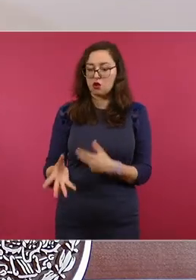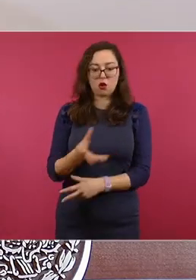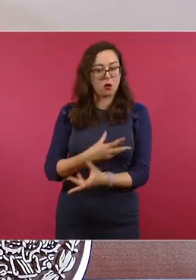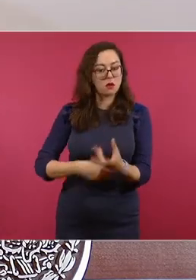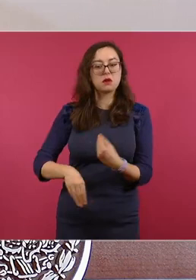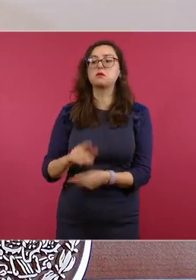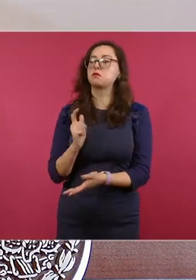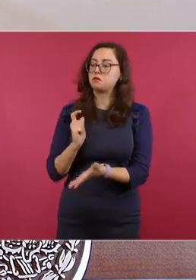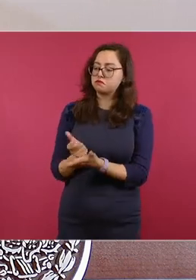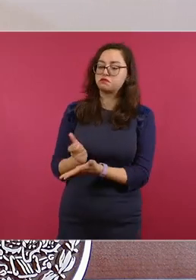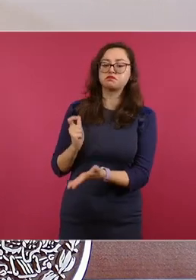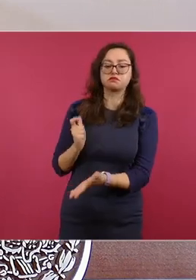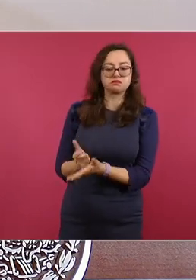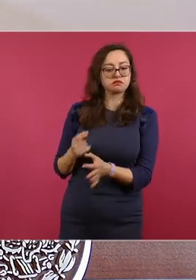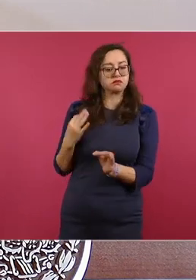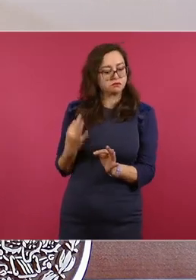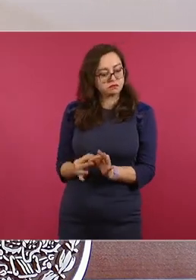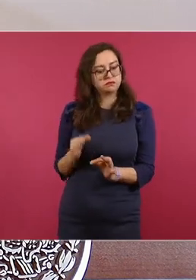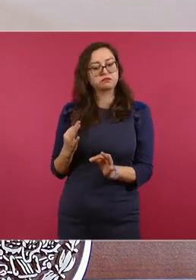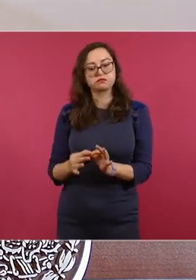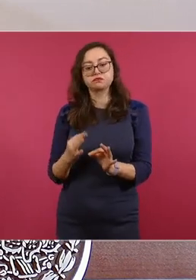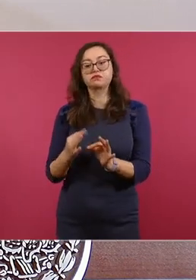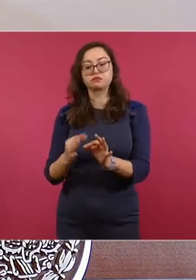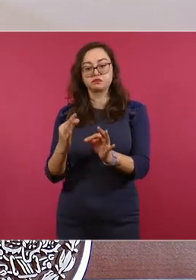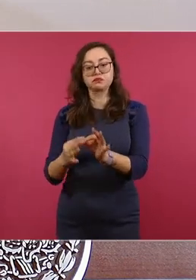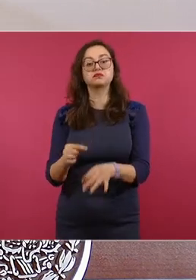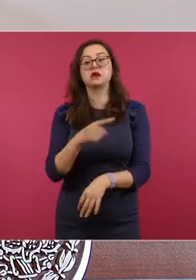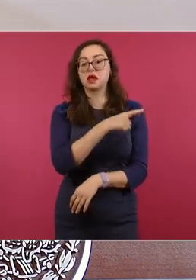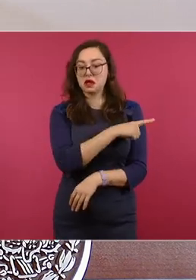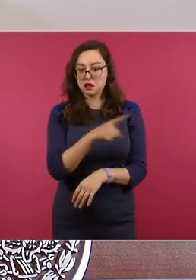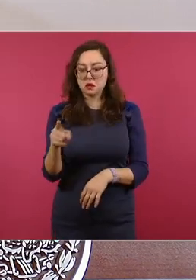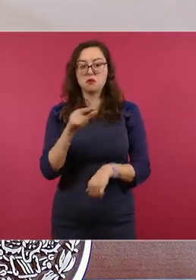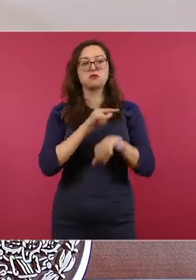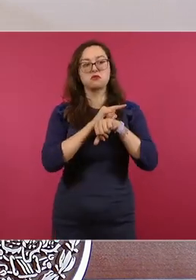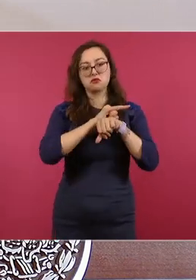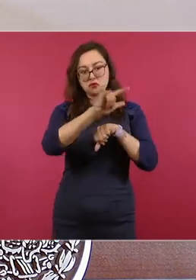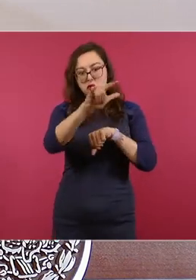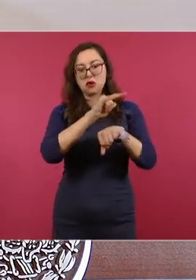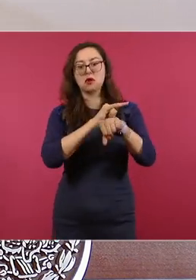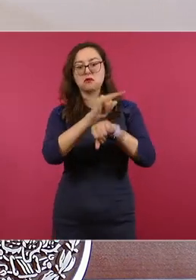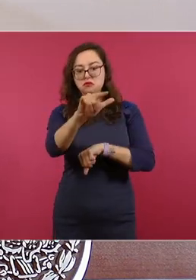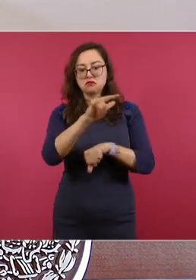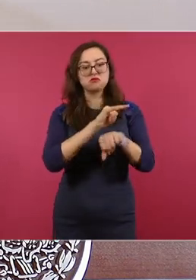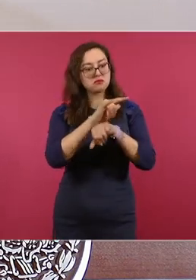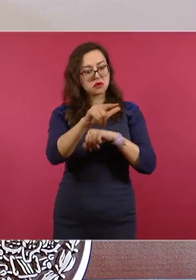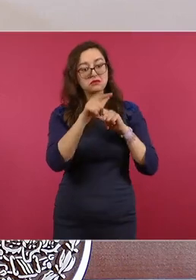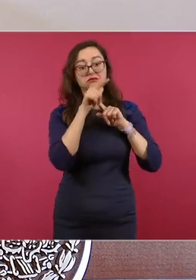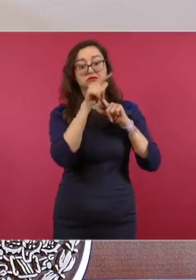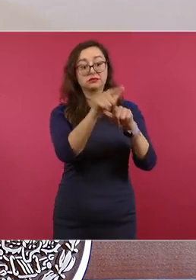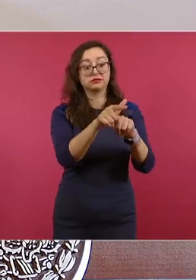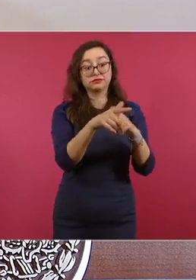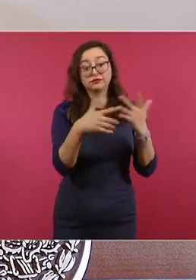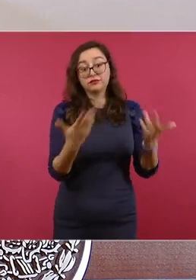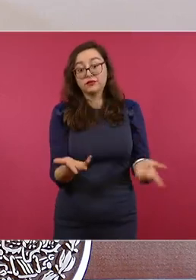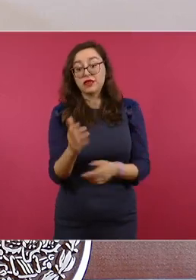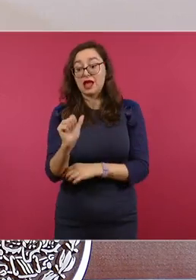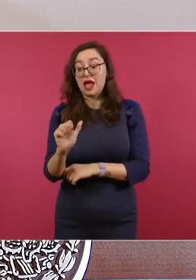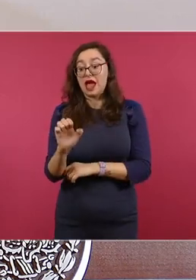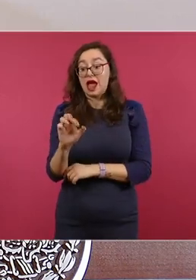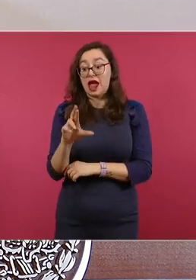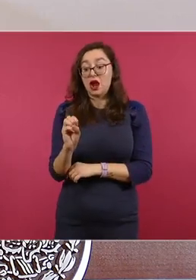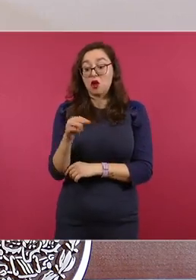lo están pagando de manera responsable y ellos sí siguen volando. No fue así con Aeromar. Aeromar nos